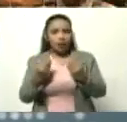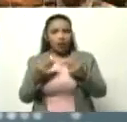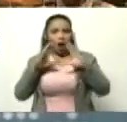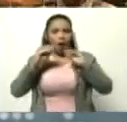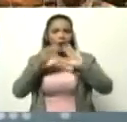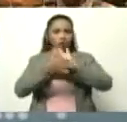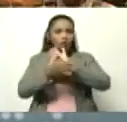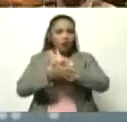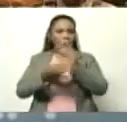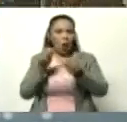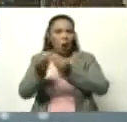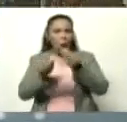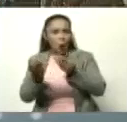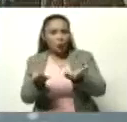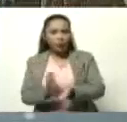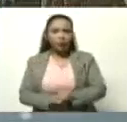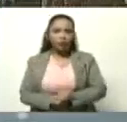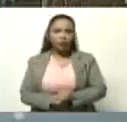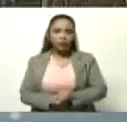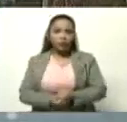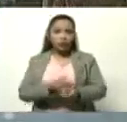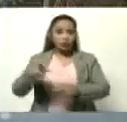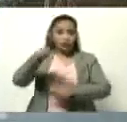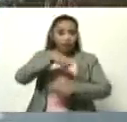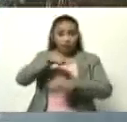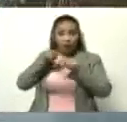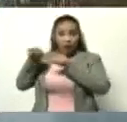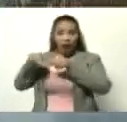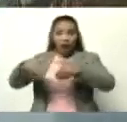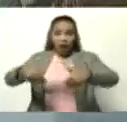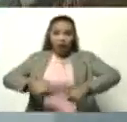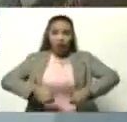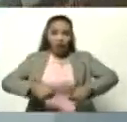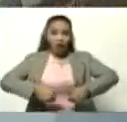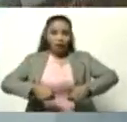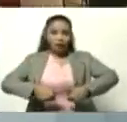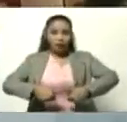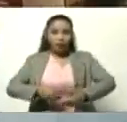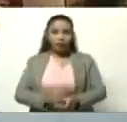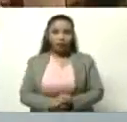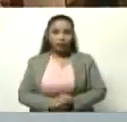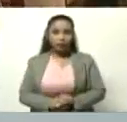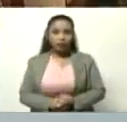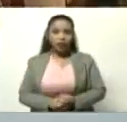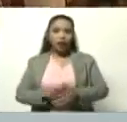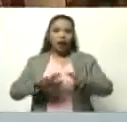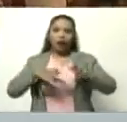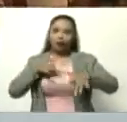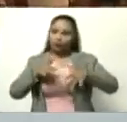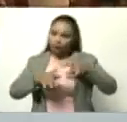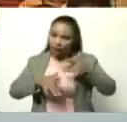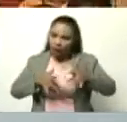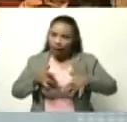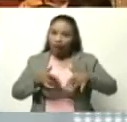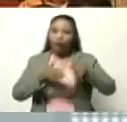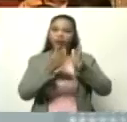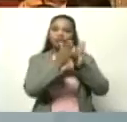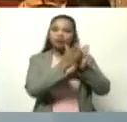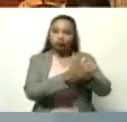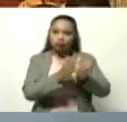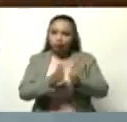actualidad todos estos esfuerzos todos estos eventos que se organicen